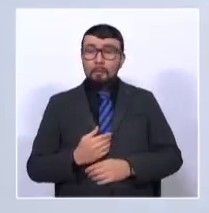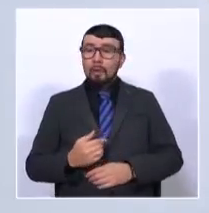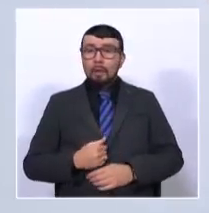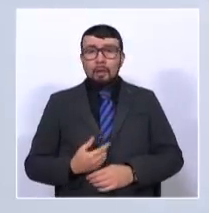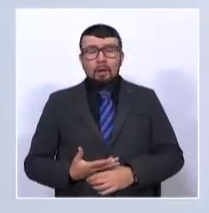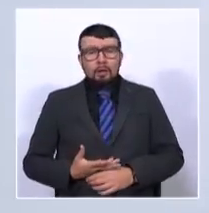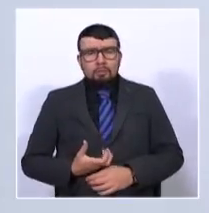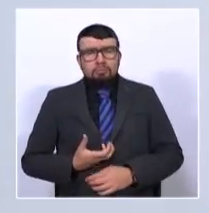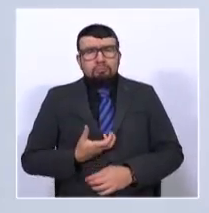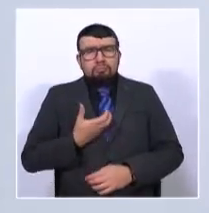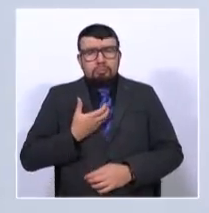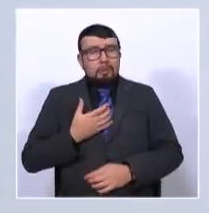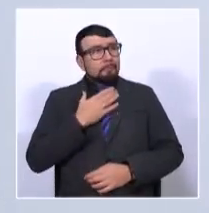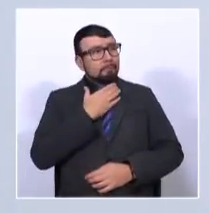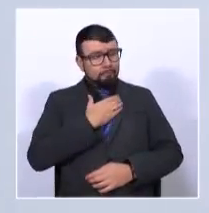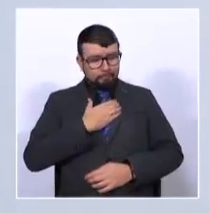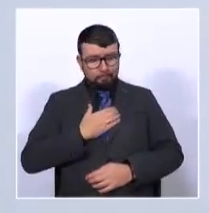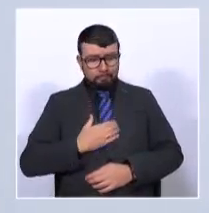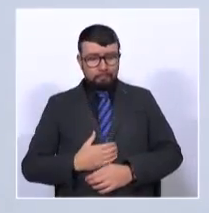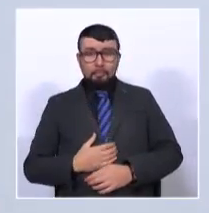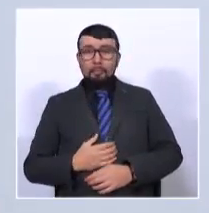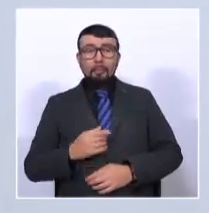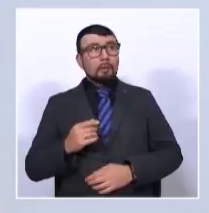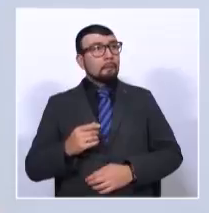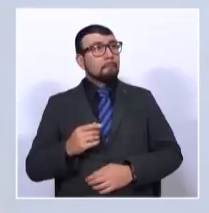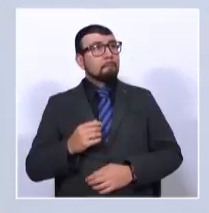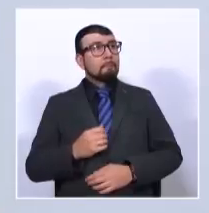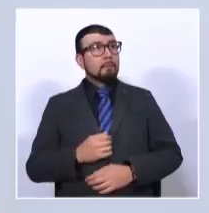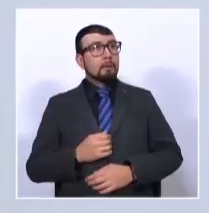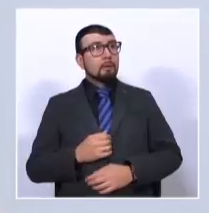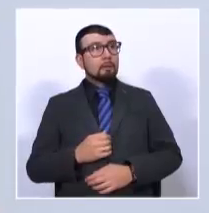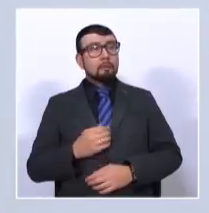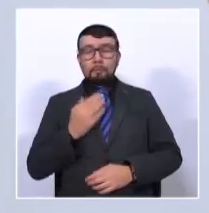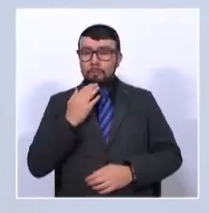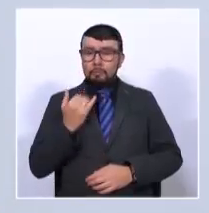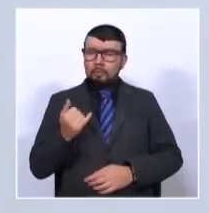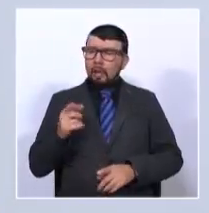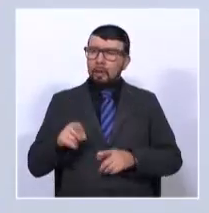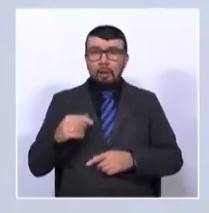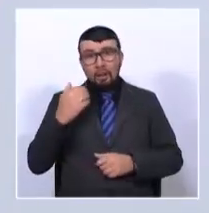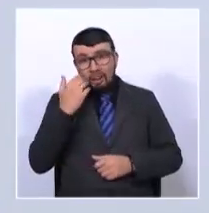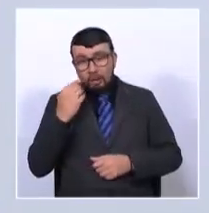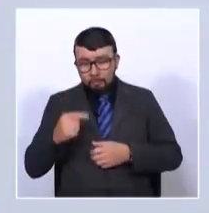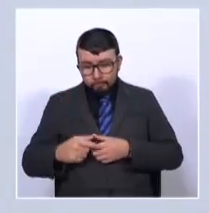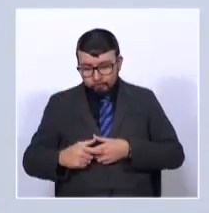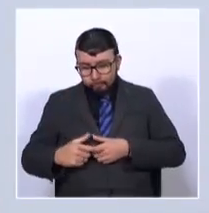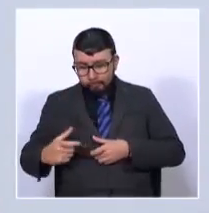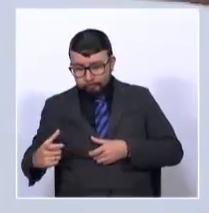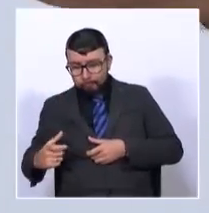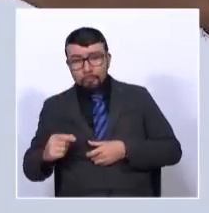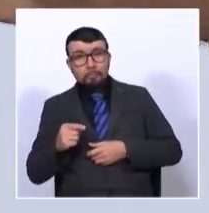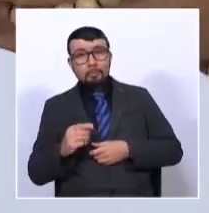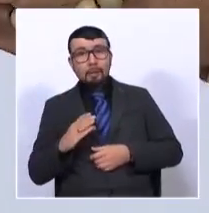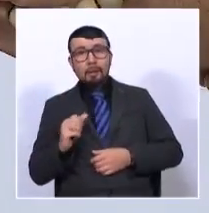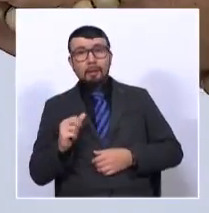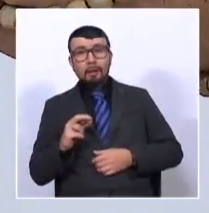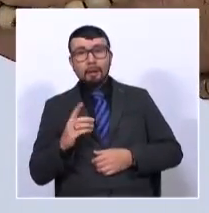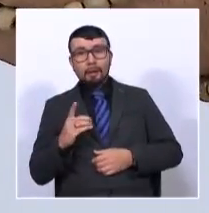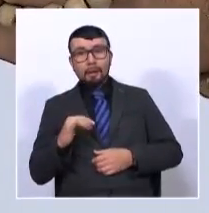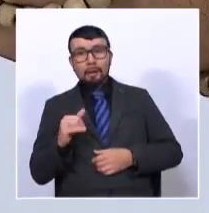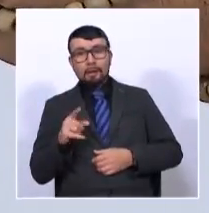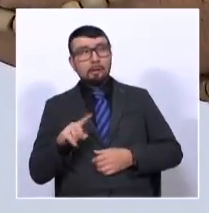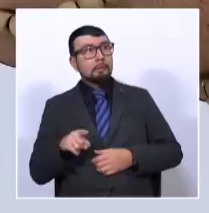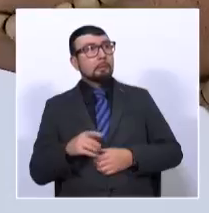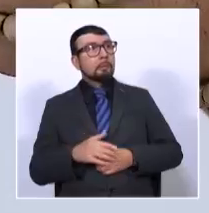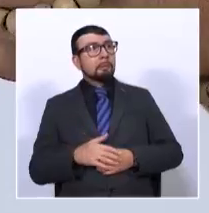esófago, acá me puede dar a mí, aquí es donde da la hernia hiatal para que la gente sepa. Esta puertica se llama cardias. Voy a juntar acá